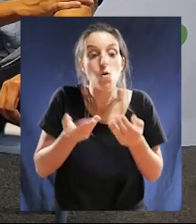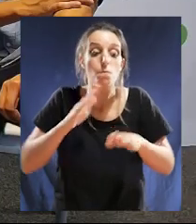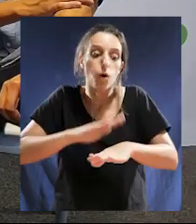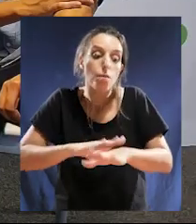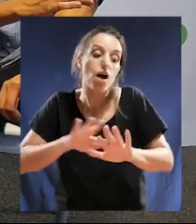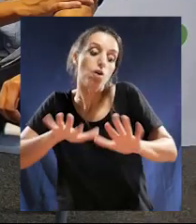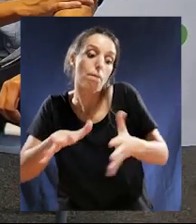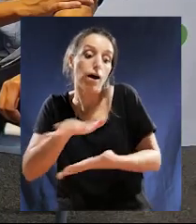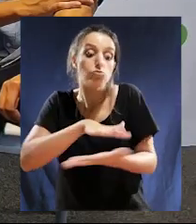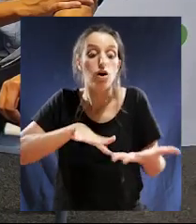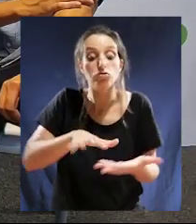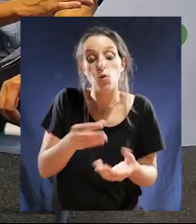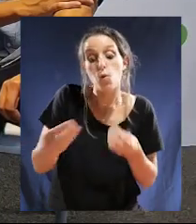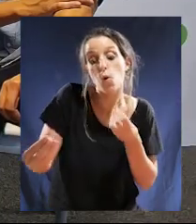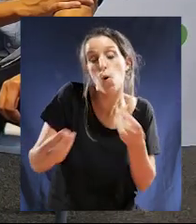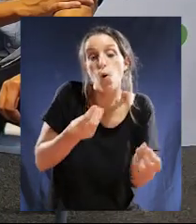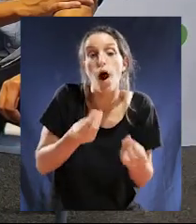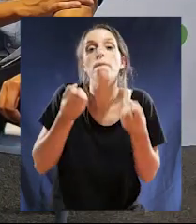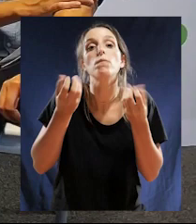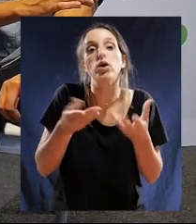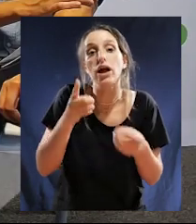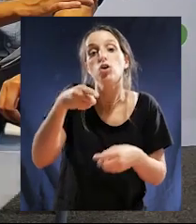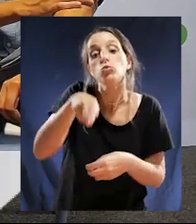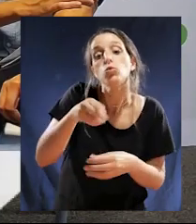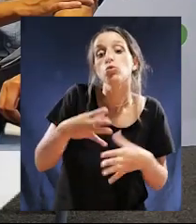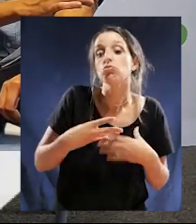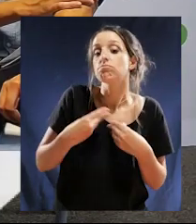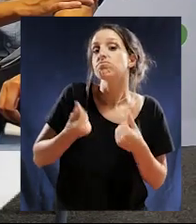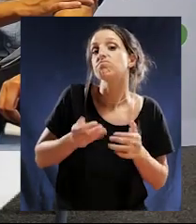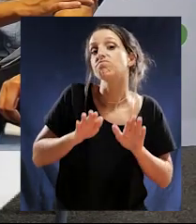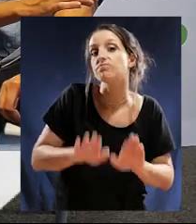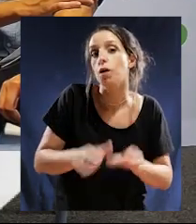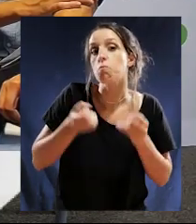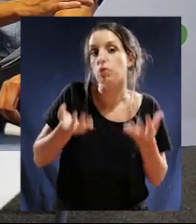porque le pasa lo que le pasa porque siente lo que siente